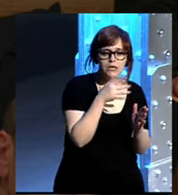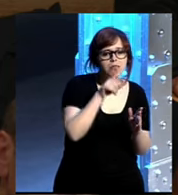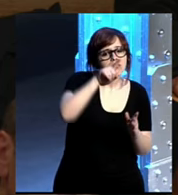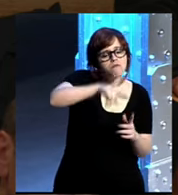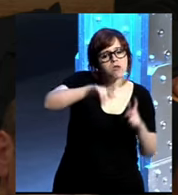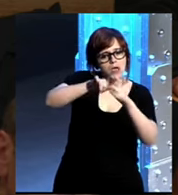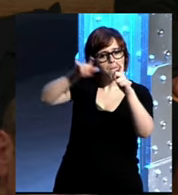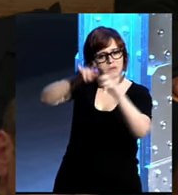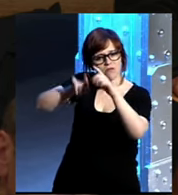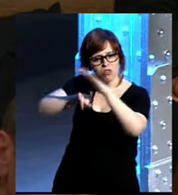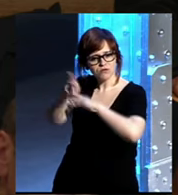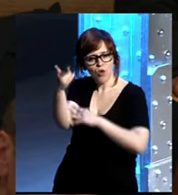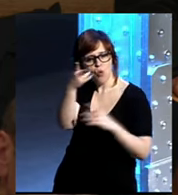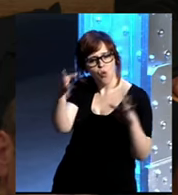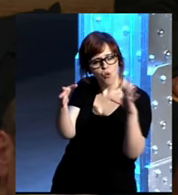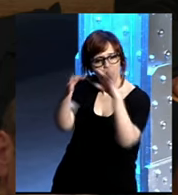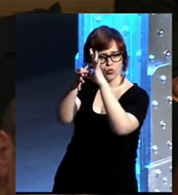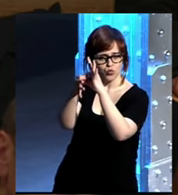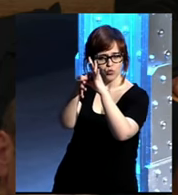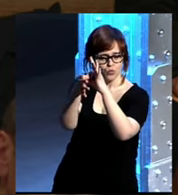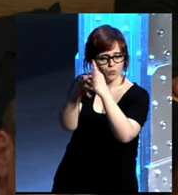desarrollo, ¿no?, en un sentido amplio, ¿no?